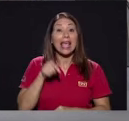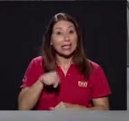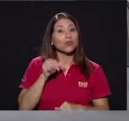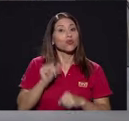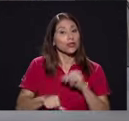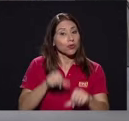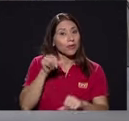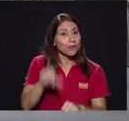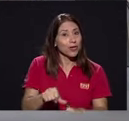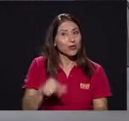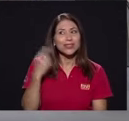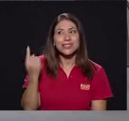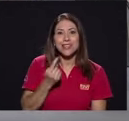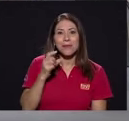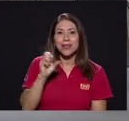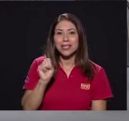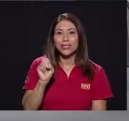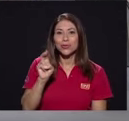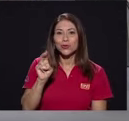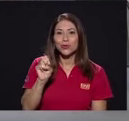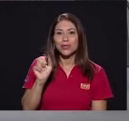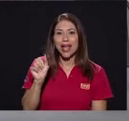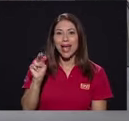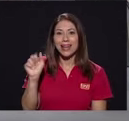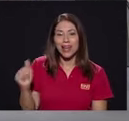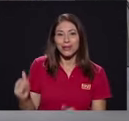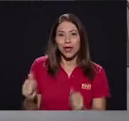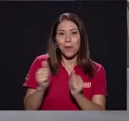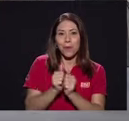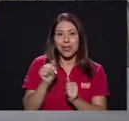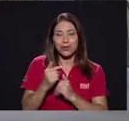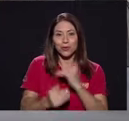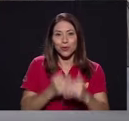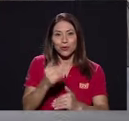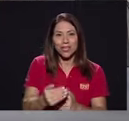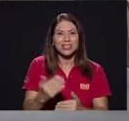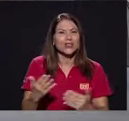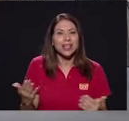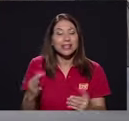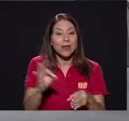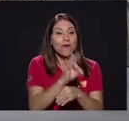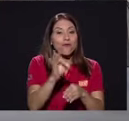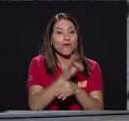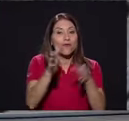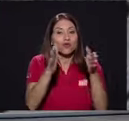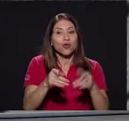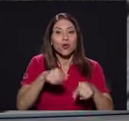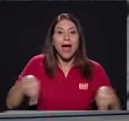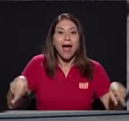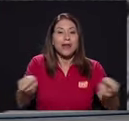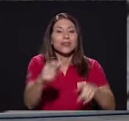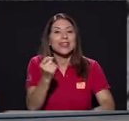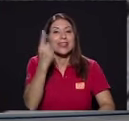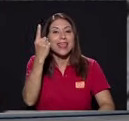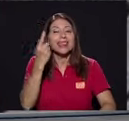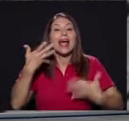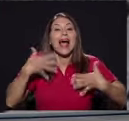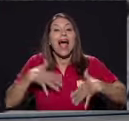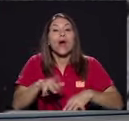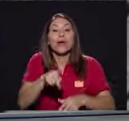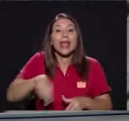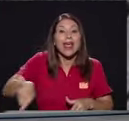es un esfuerzo que hemos hecho y que Susana siempre que nos ha acompañado en estos procesos, es precisamente que las funcionarias y funcionarios entiendan que